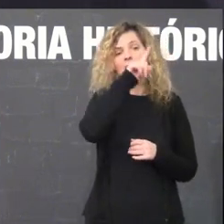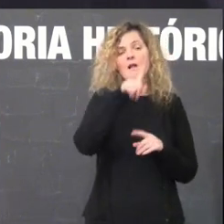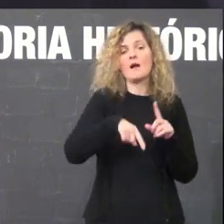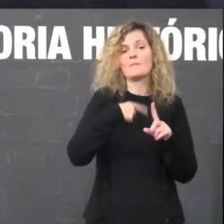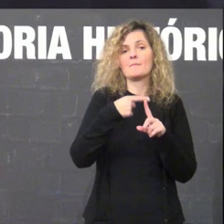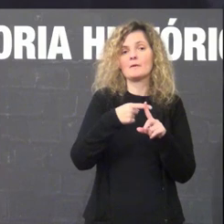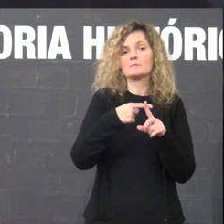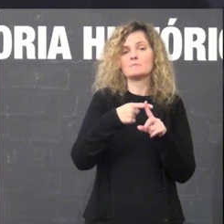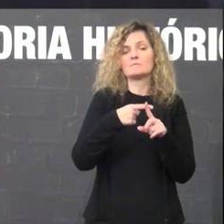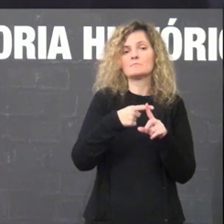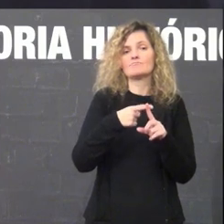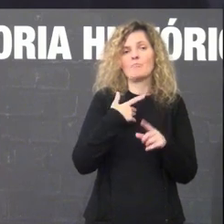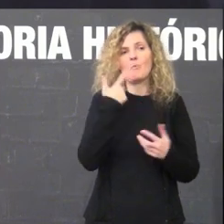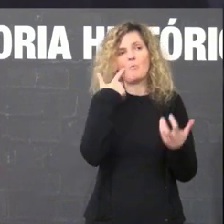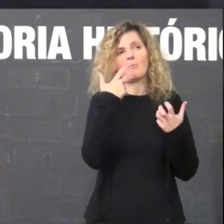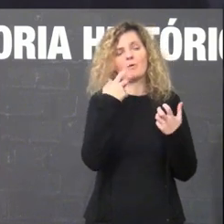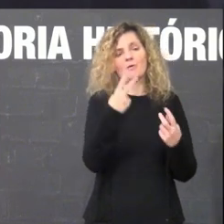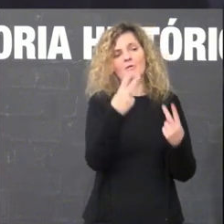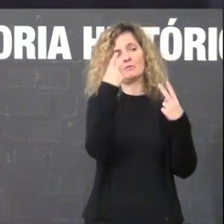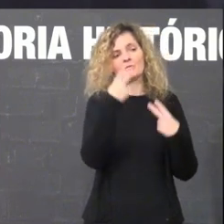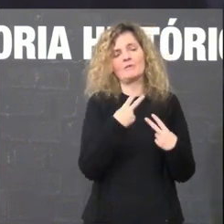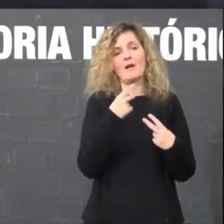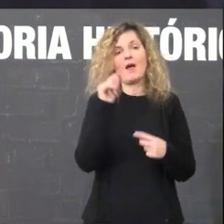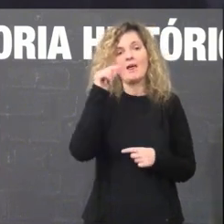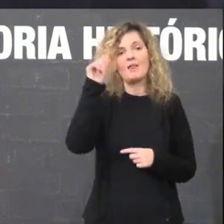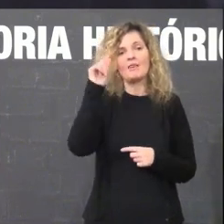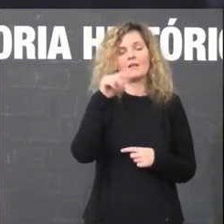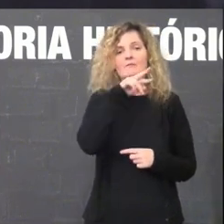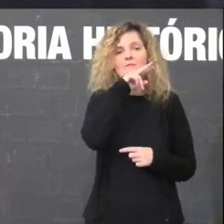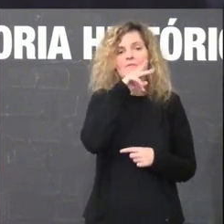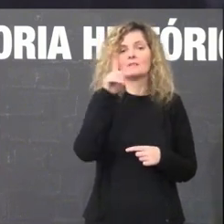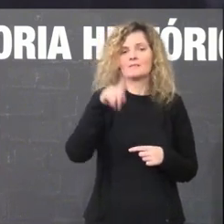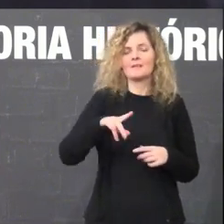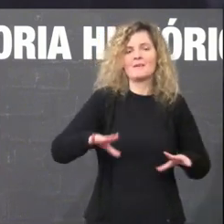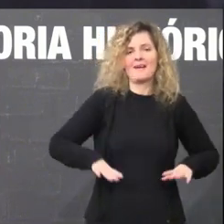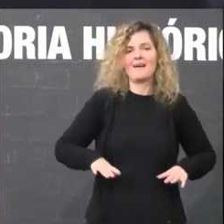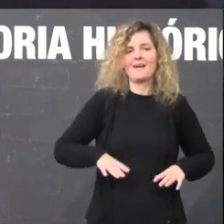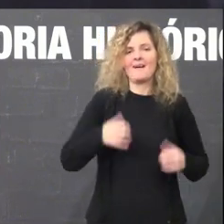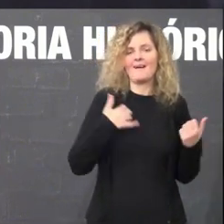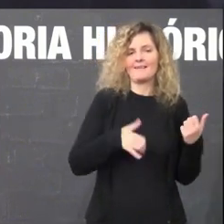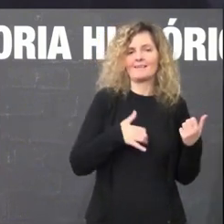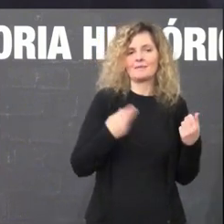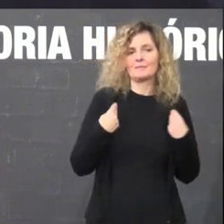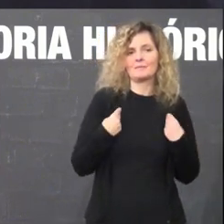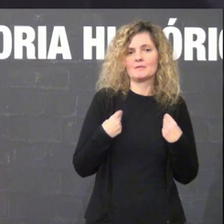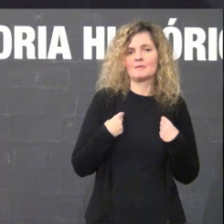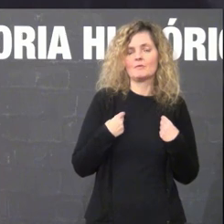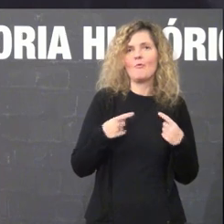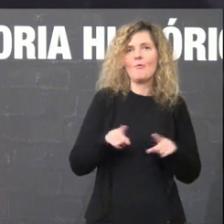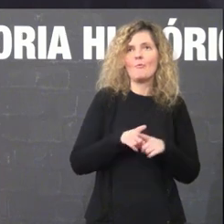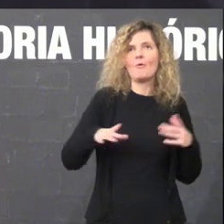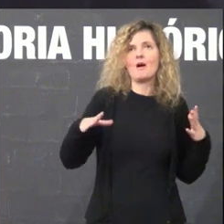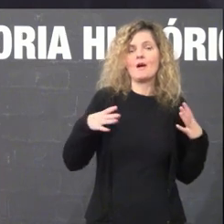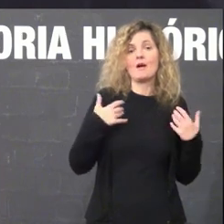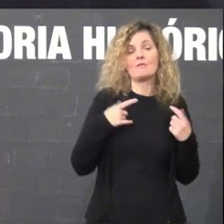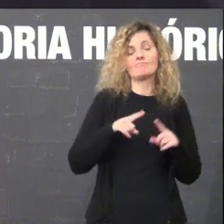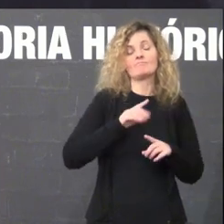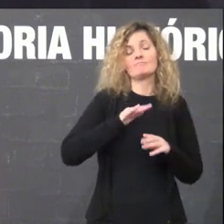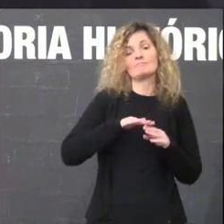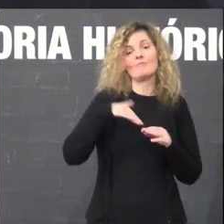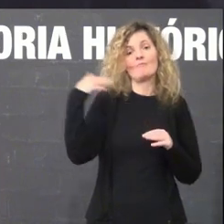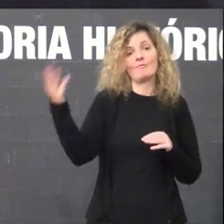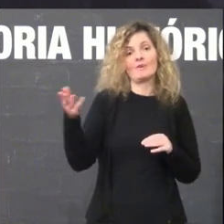aunque no se note por por mi acento Soy argentino también soy digamos un argentino hijo del